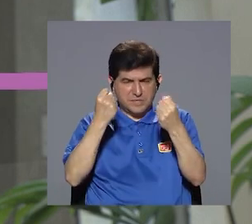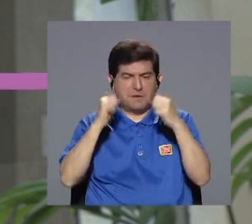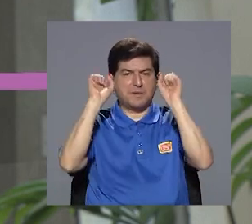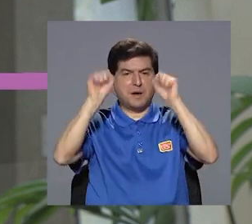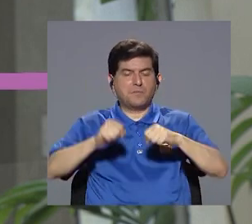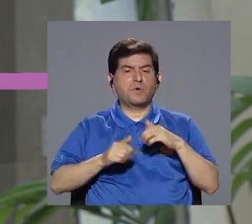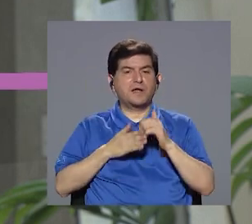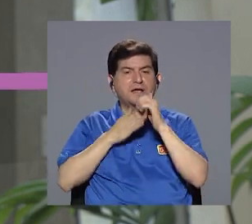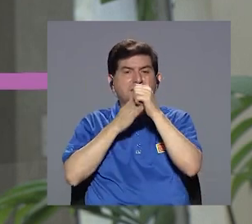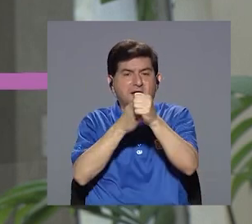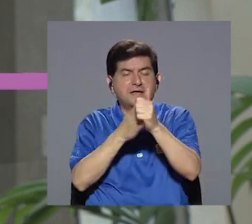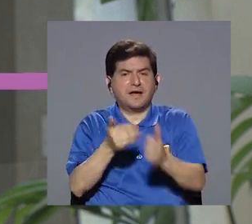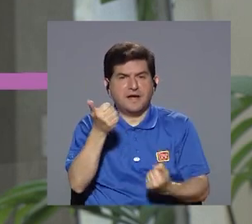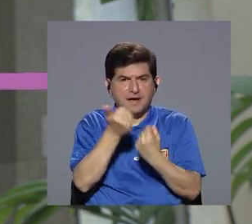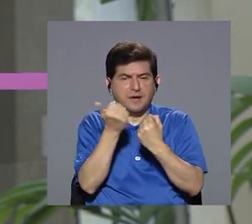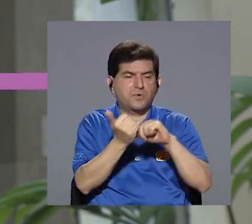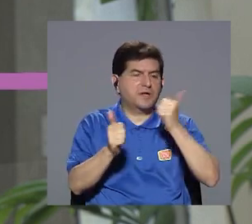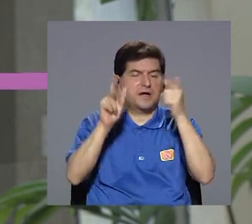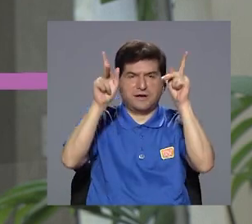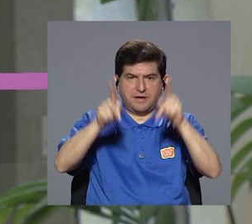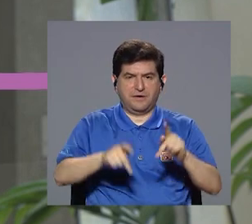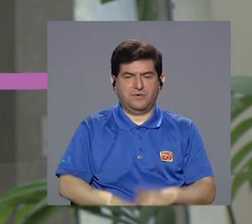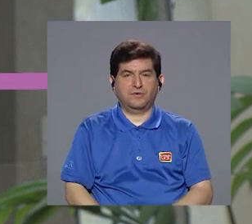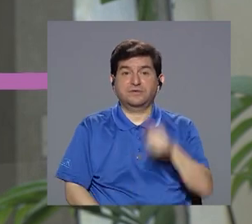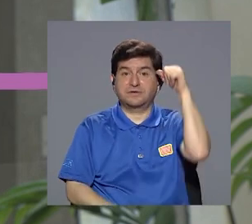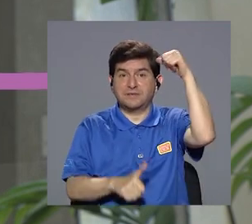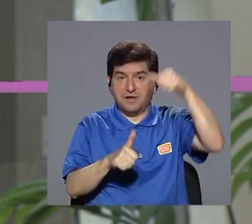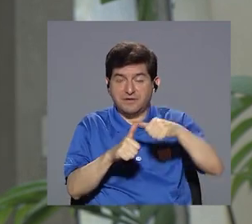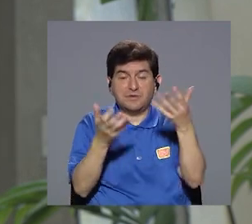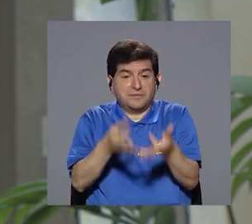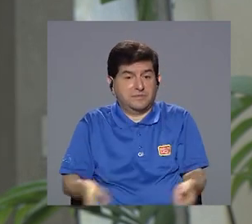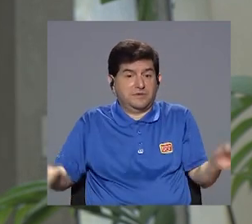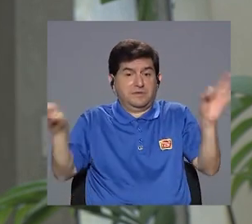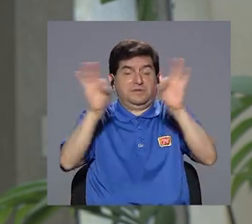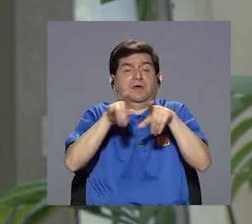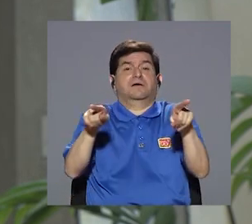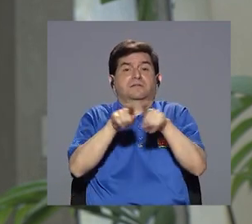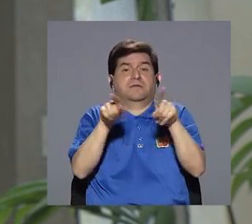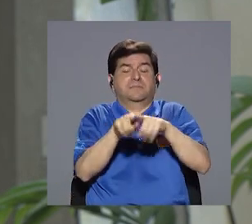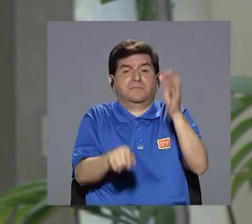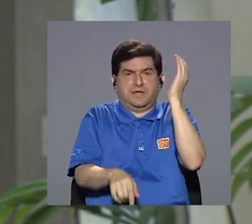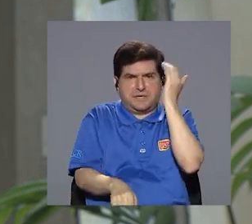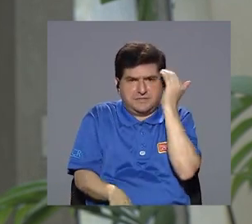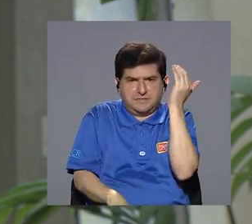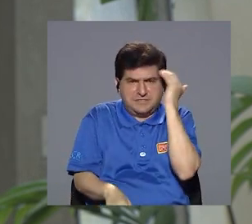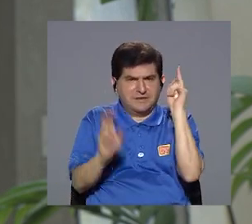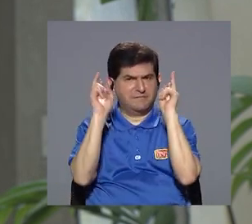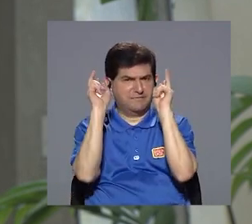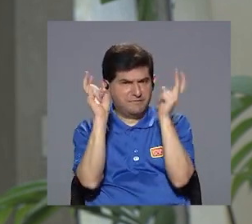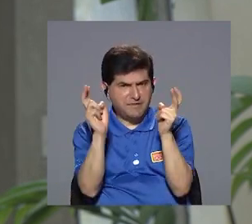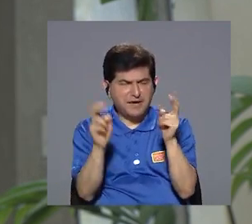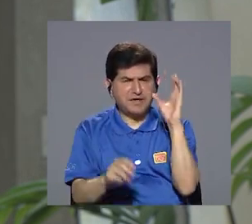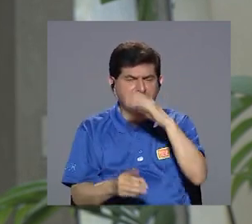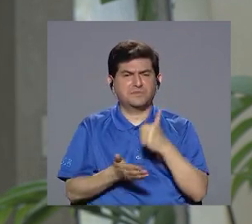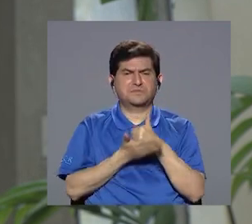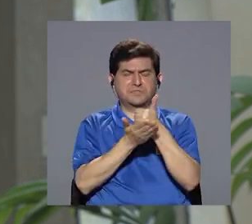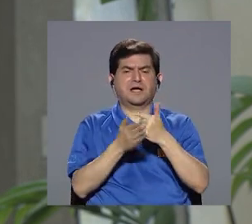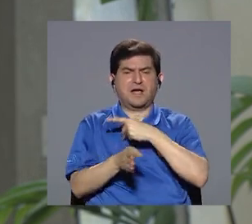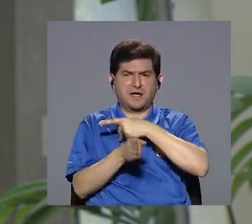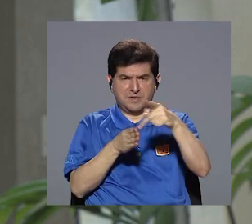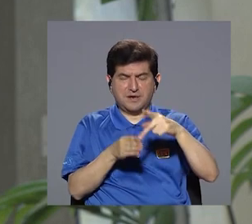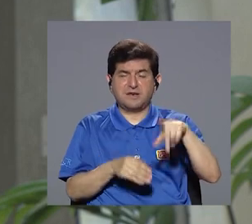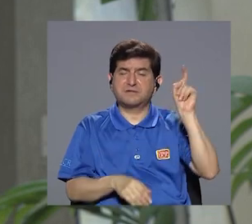sana le puedan guiar para poder apoyar a otras personas. Recuerde que es importante también enterarse un poco de ese tema y buscar